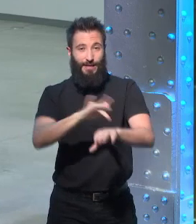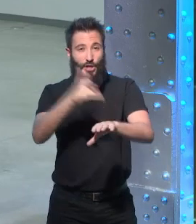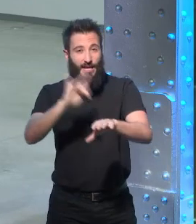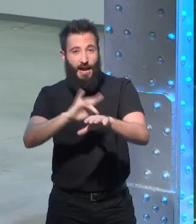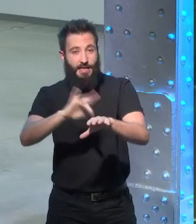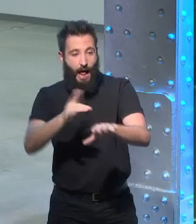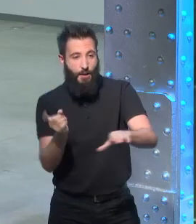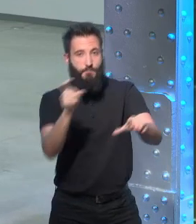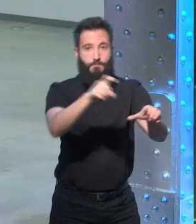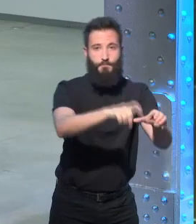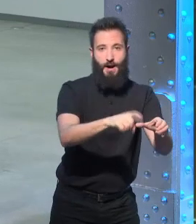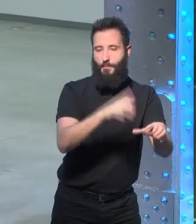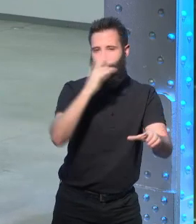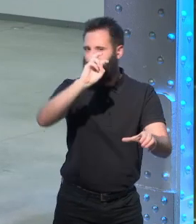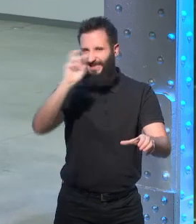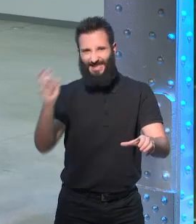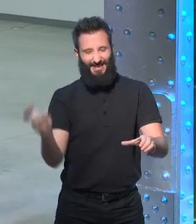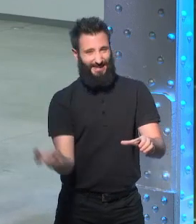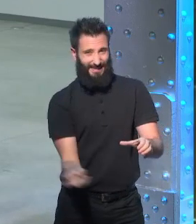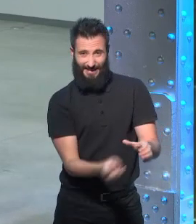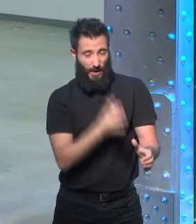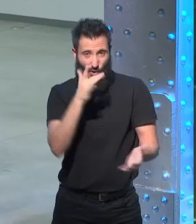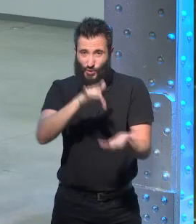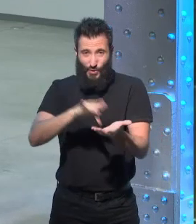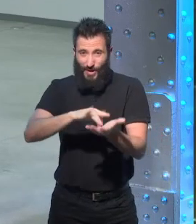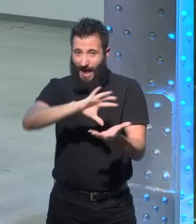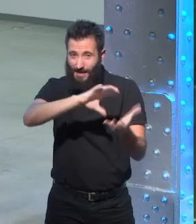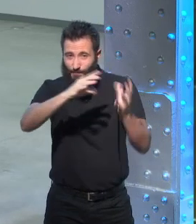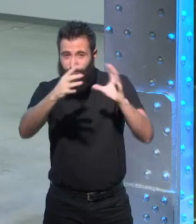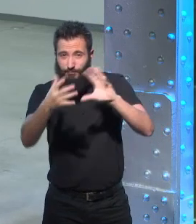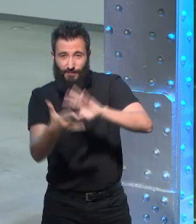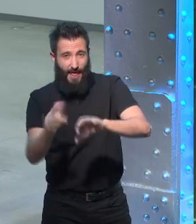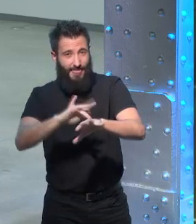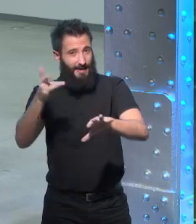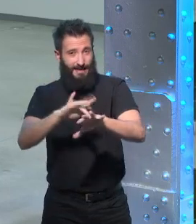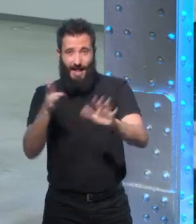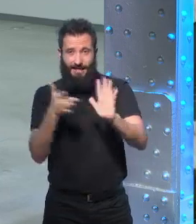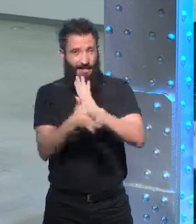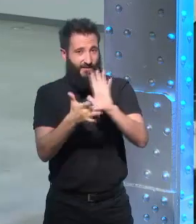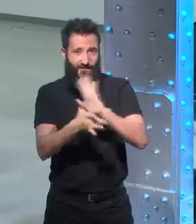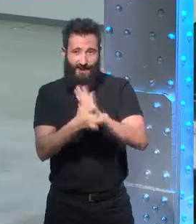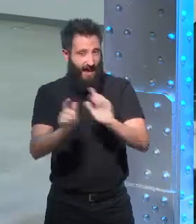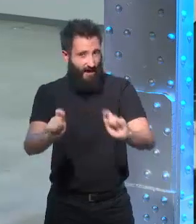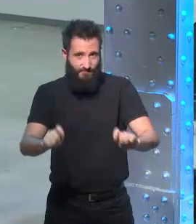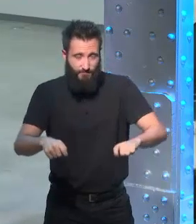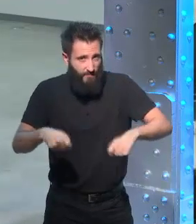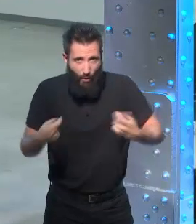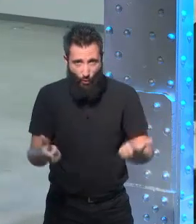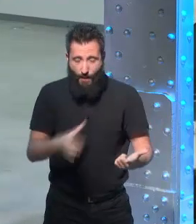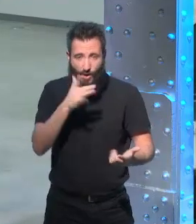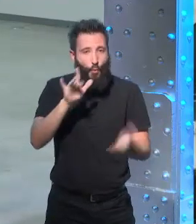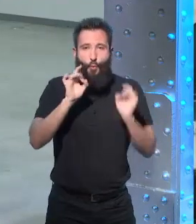digital son muy diversos, porque la transformación digital es algo transversal. Encontramos empresas de